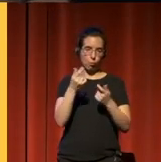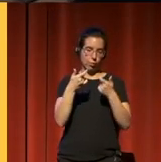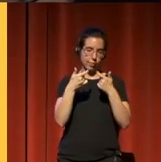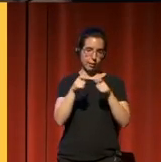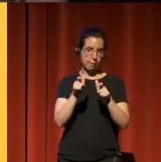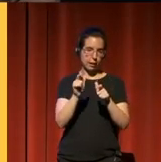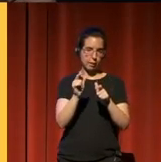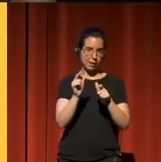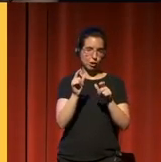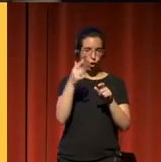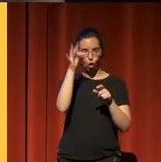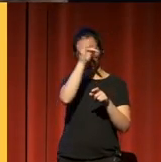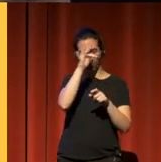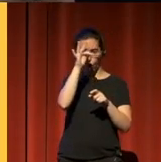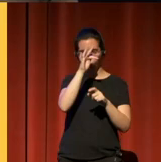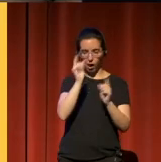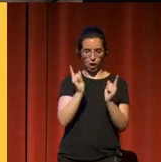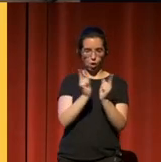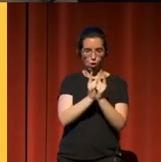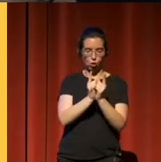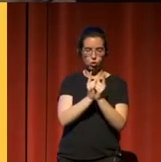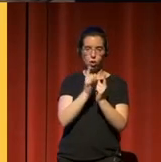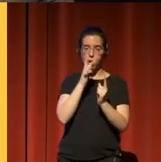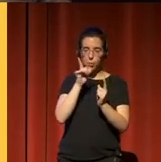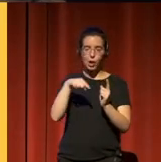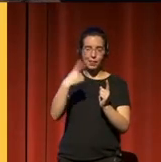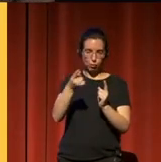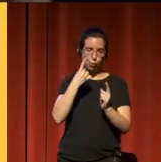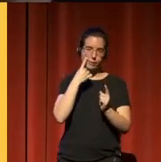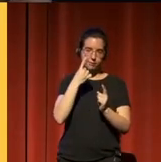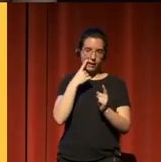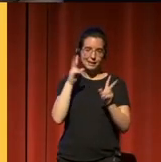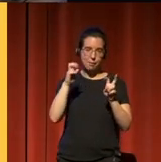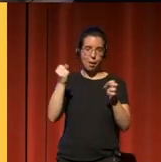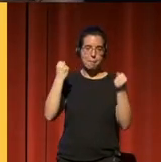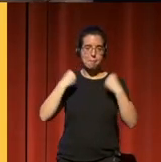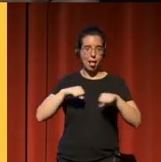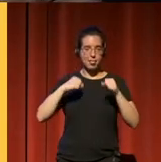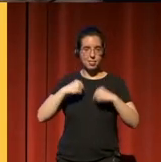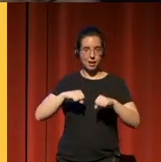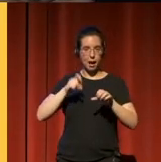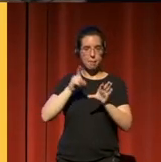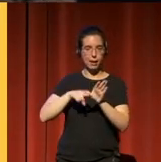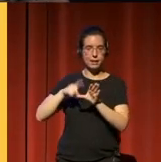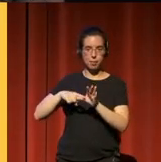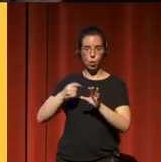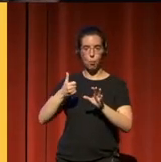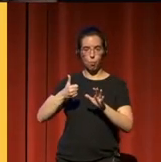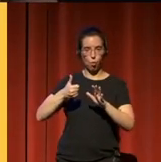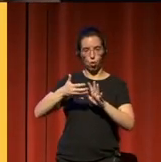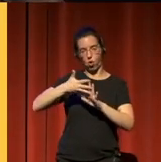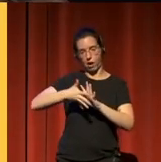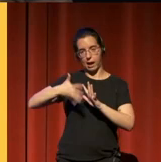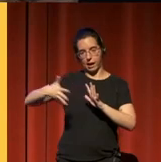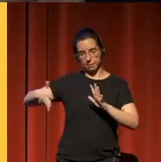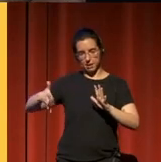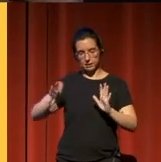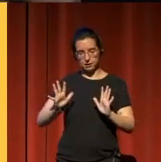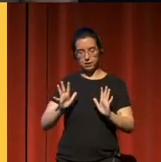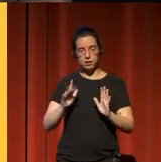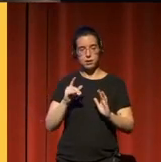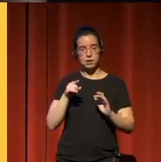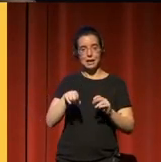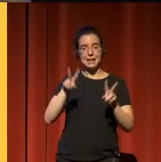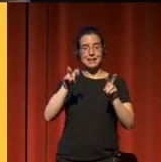del marco teórico porque ahora veréis que en las prácticas de participación nos detendremos un poquito más en él en la cuestión de los